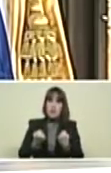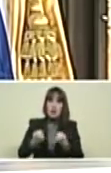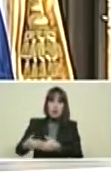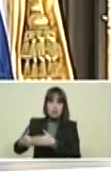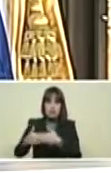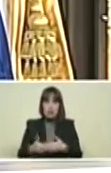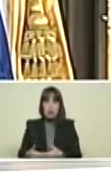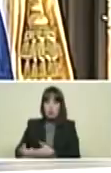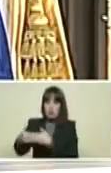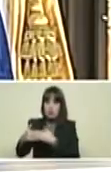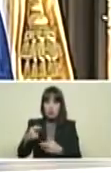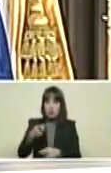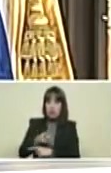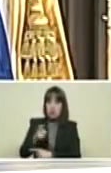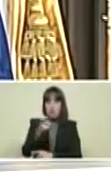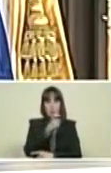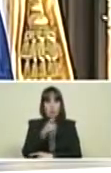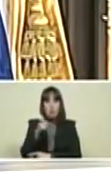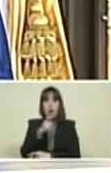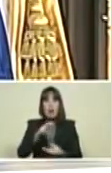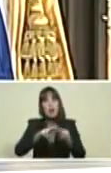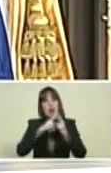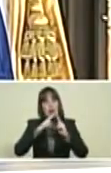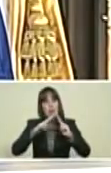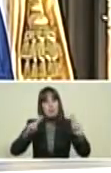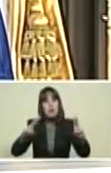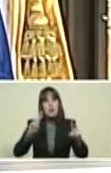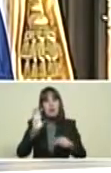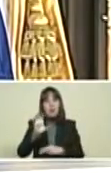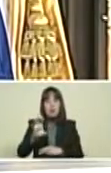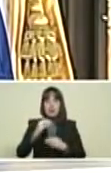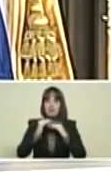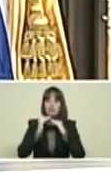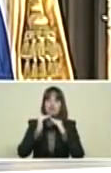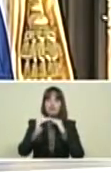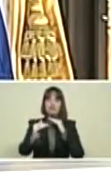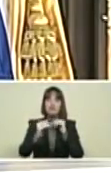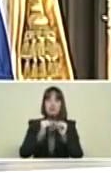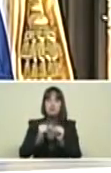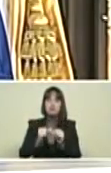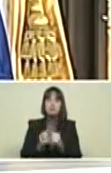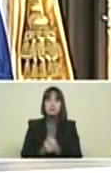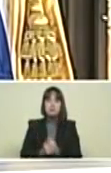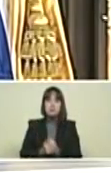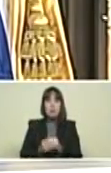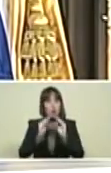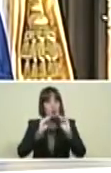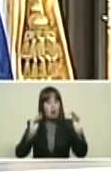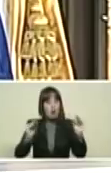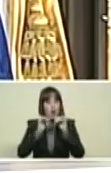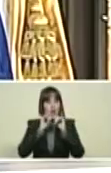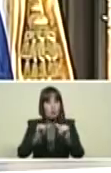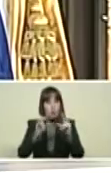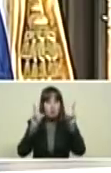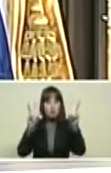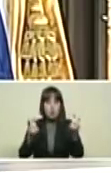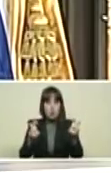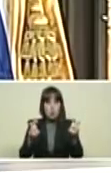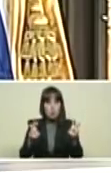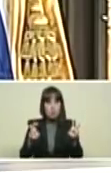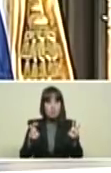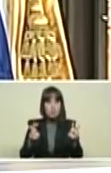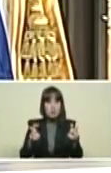de la patria, su estabilidad. Así que es un anuncio que hago, la reactivación